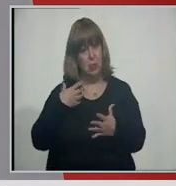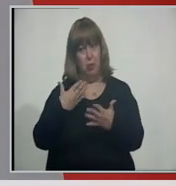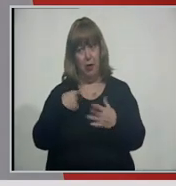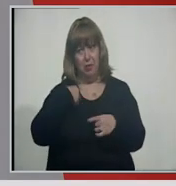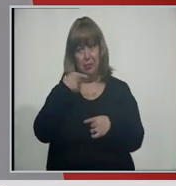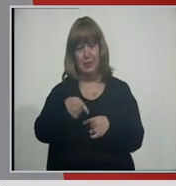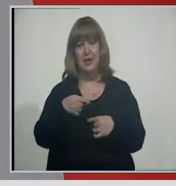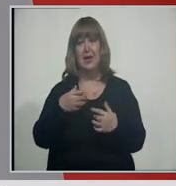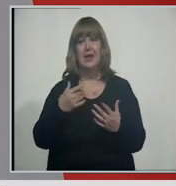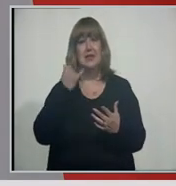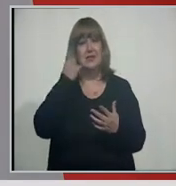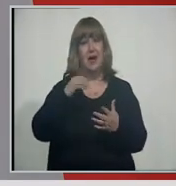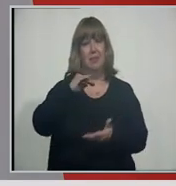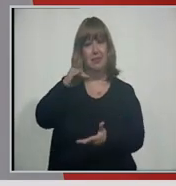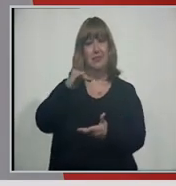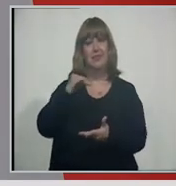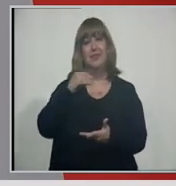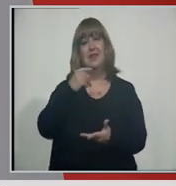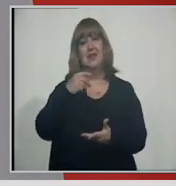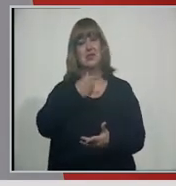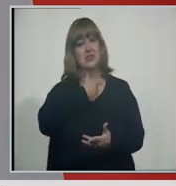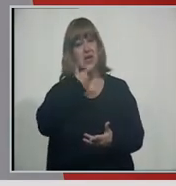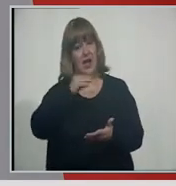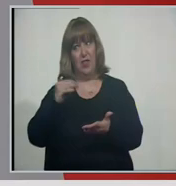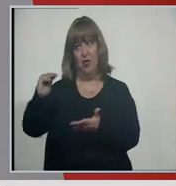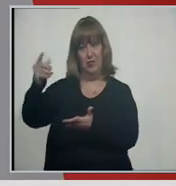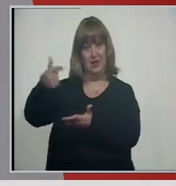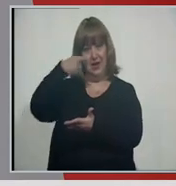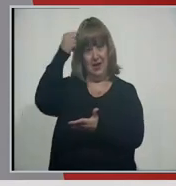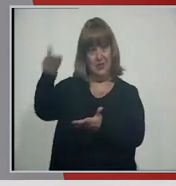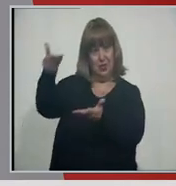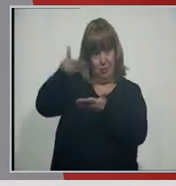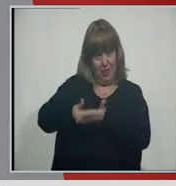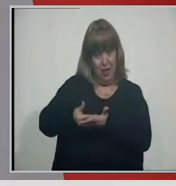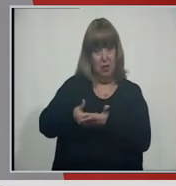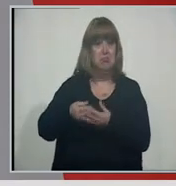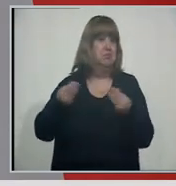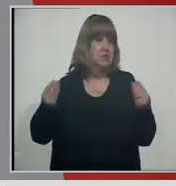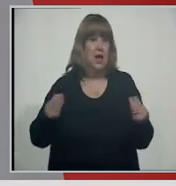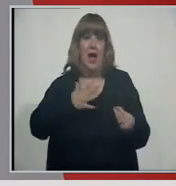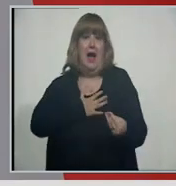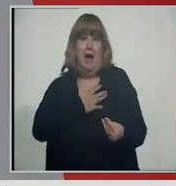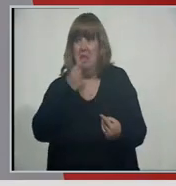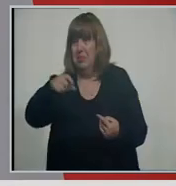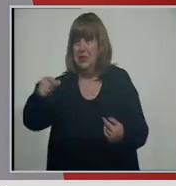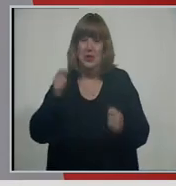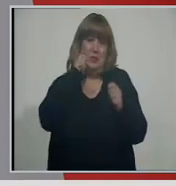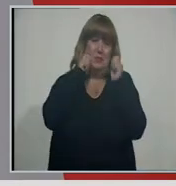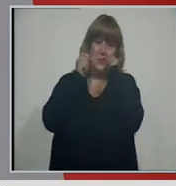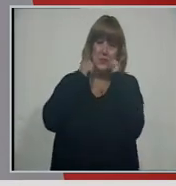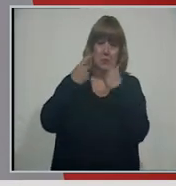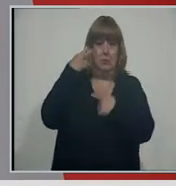ciudad el galardón de la del seno de la nación o sea qué más puedo pedir de la gente que me ama que me quiere ustedes tan